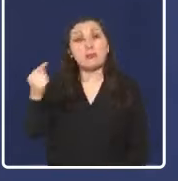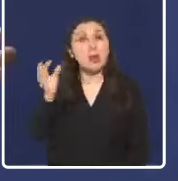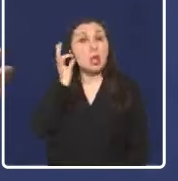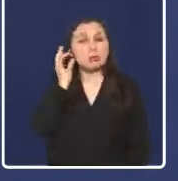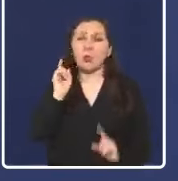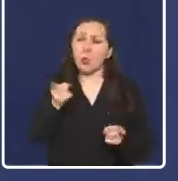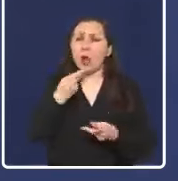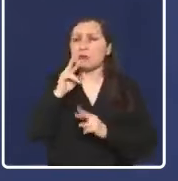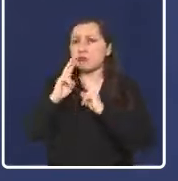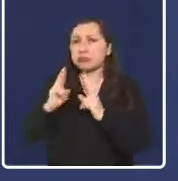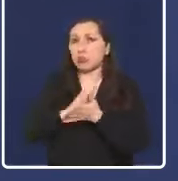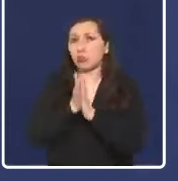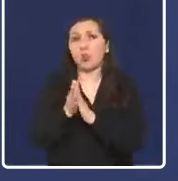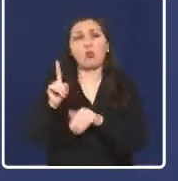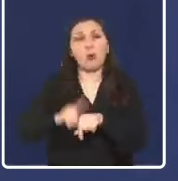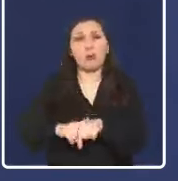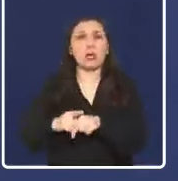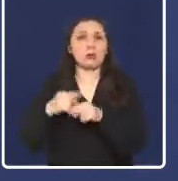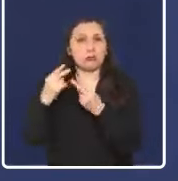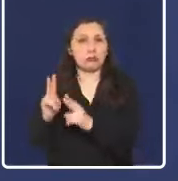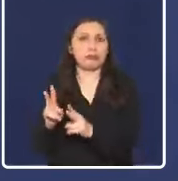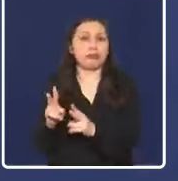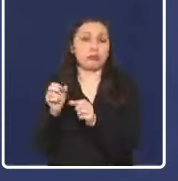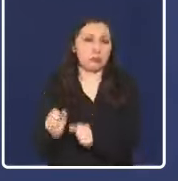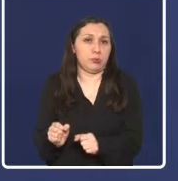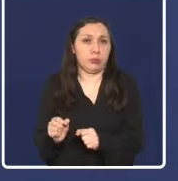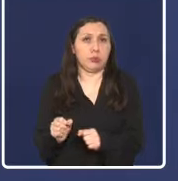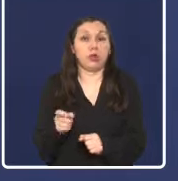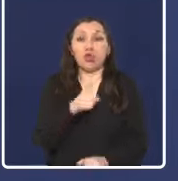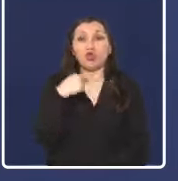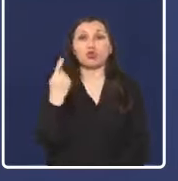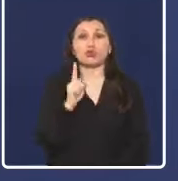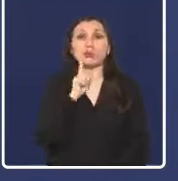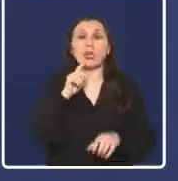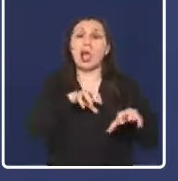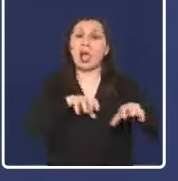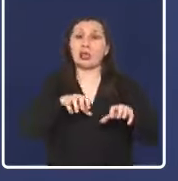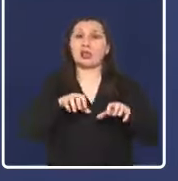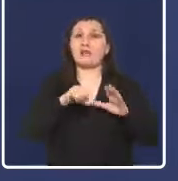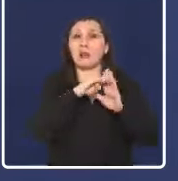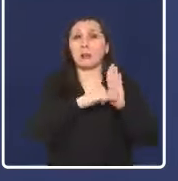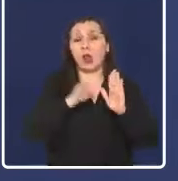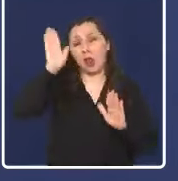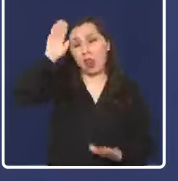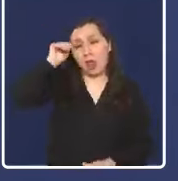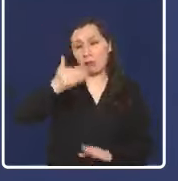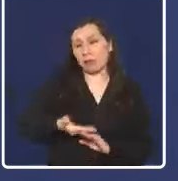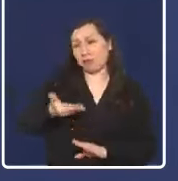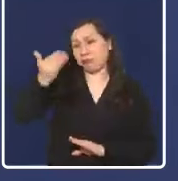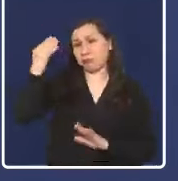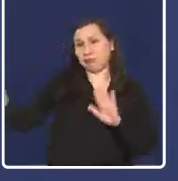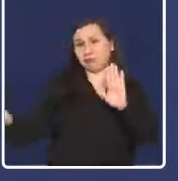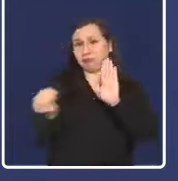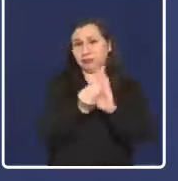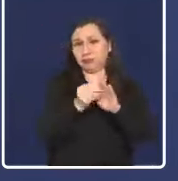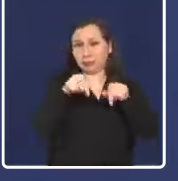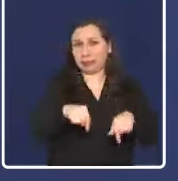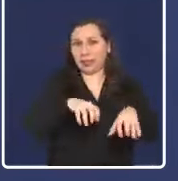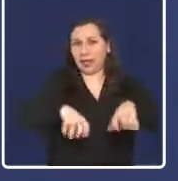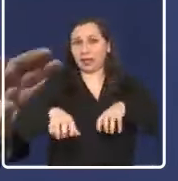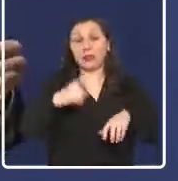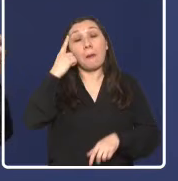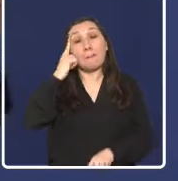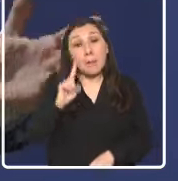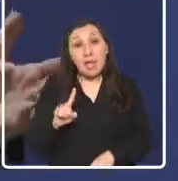las preguntas que sea necesario en el momento que sea pertinente. Nosotros teníamos esta actividad programada en LAMPA hace mucho tiempo,